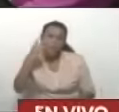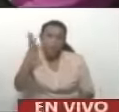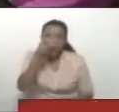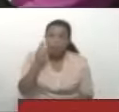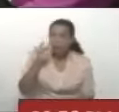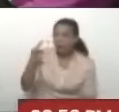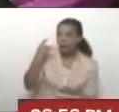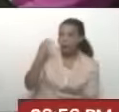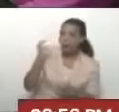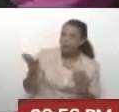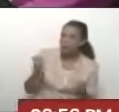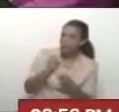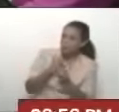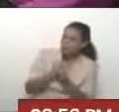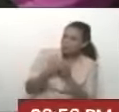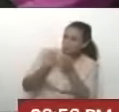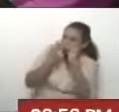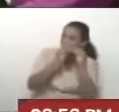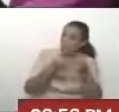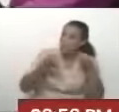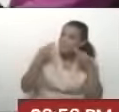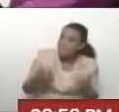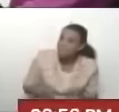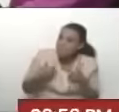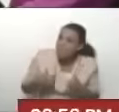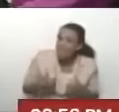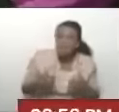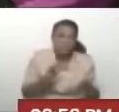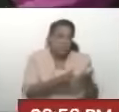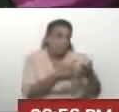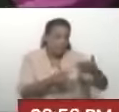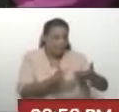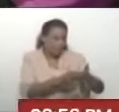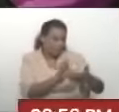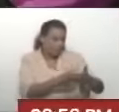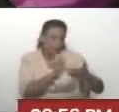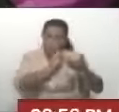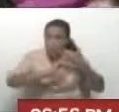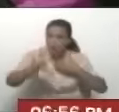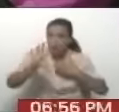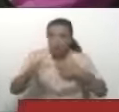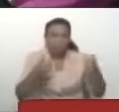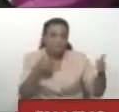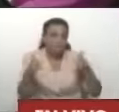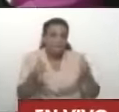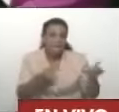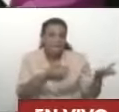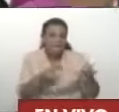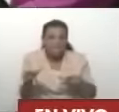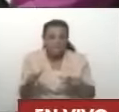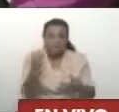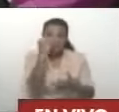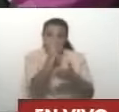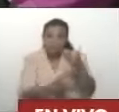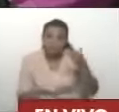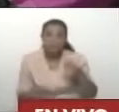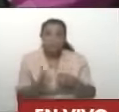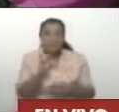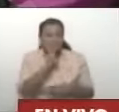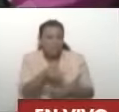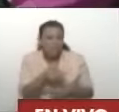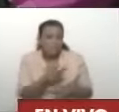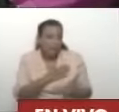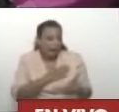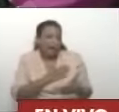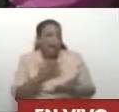los jóvenes puedan trabajar videos de calidad desde su teléfono móvil. Ya pueden hacer las inscripciones y de verdad nos